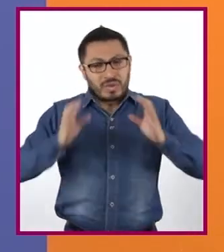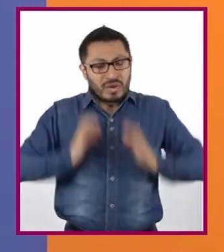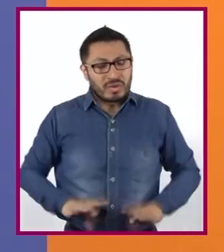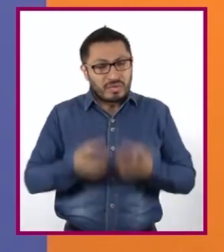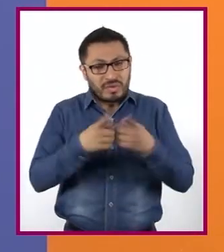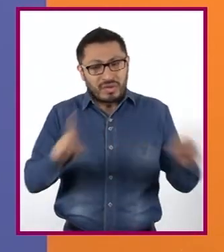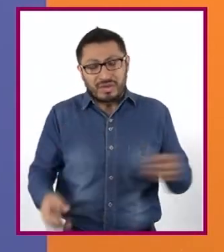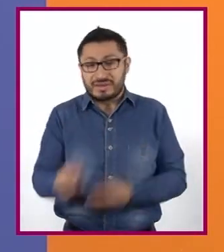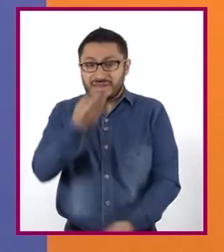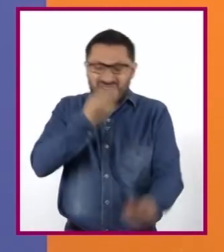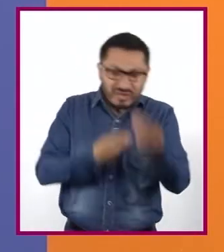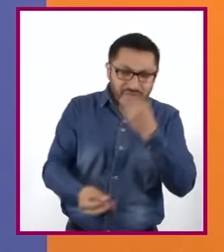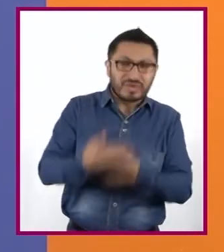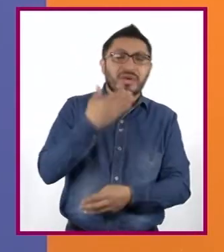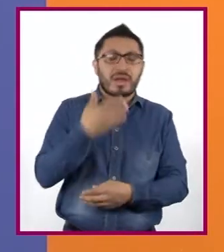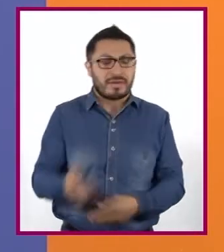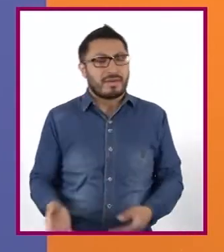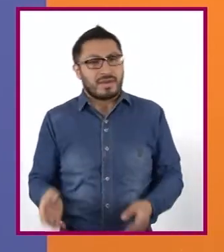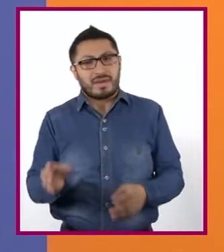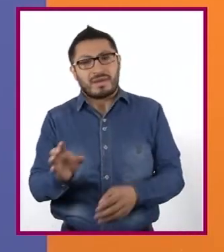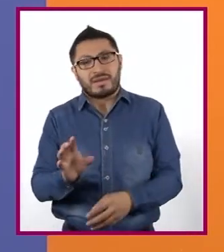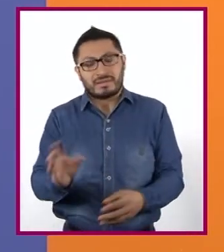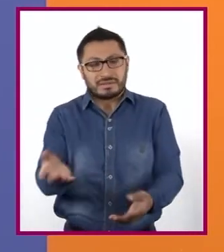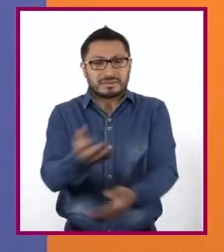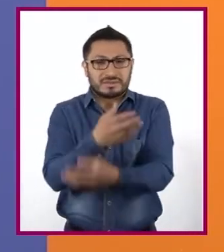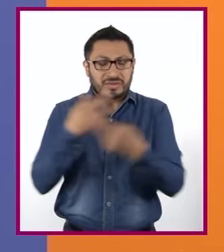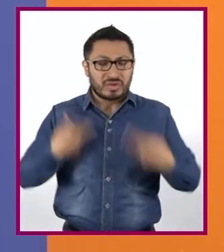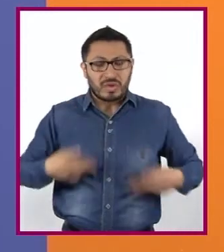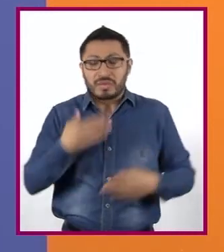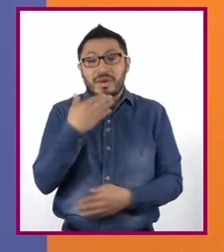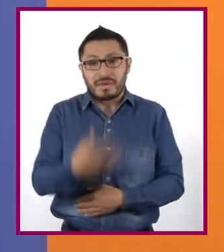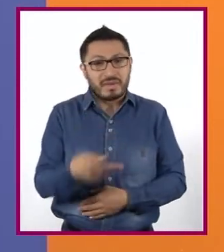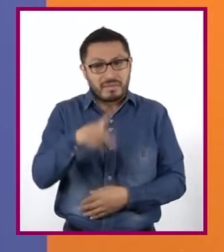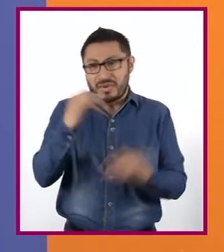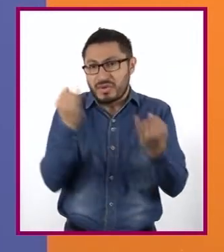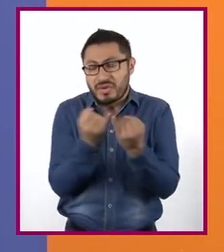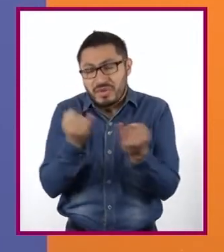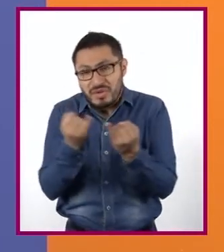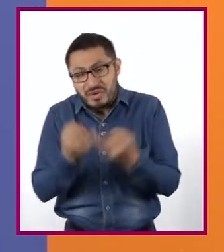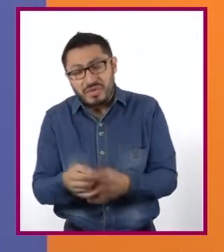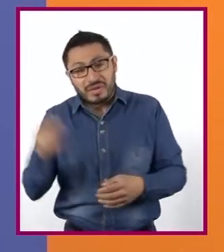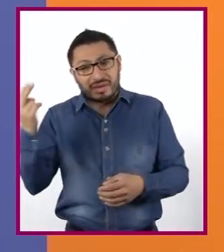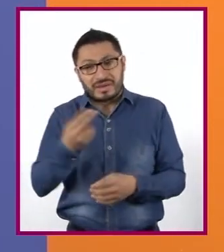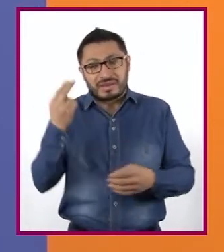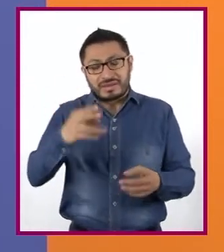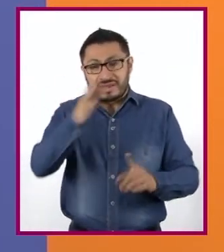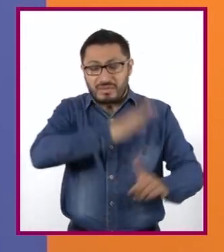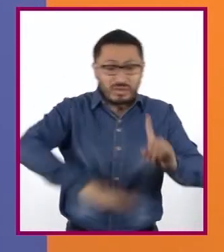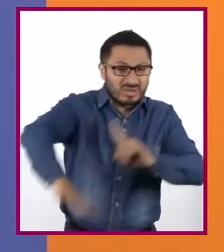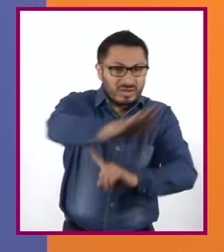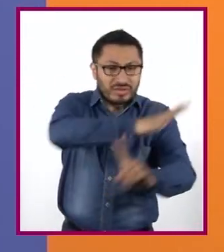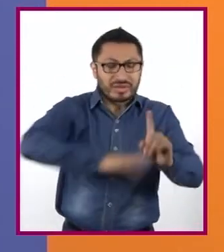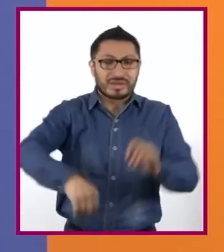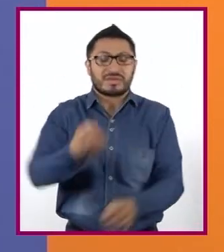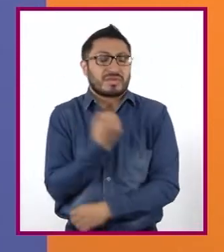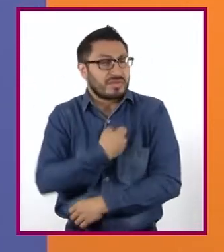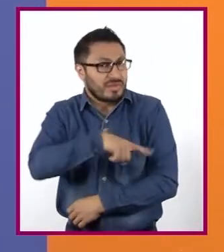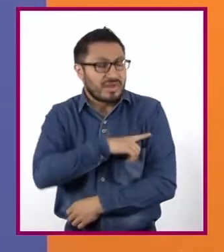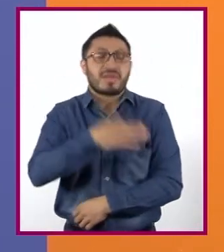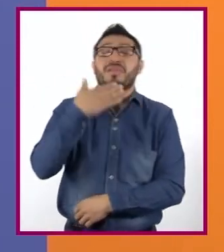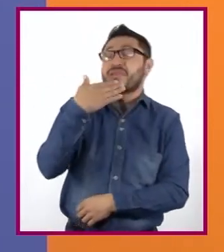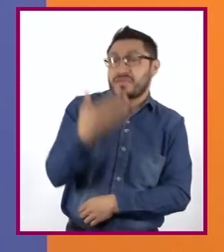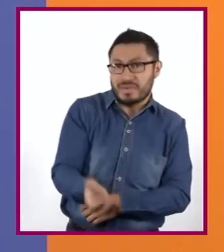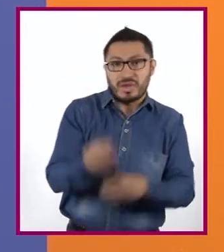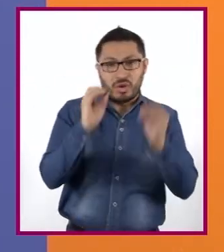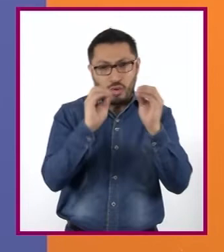y abrigo. También se requiere del cuidado de factores externos a las personas, como tener un medio ambiente saludable o vivir en un